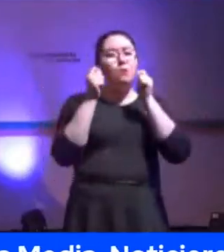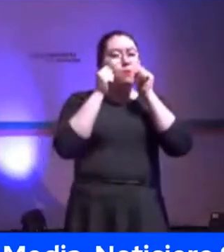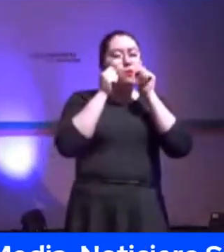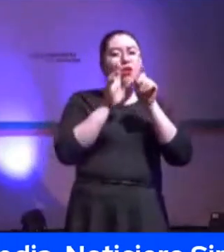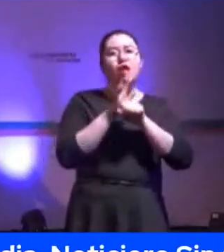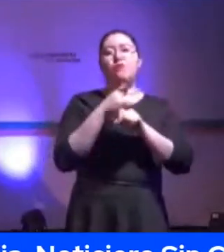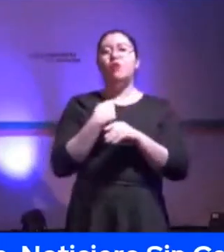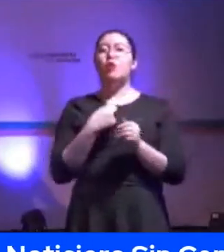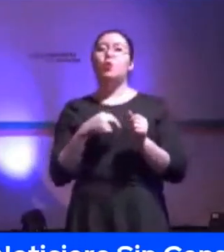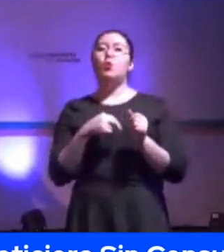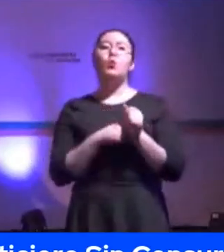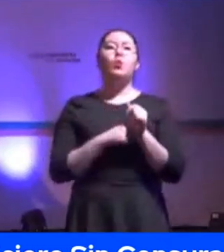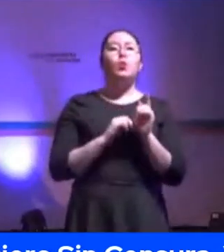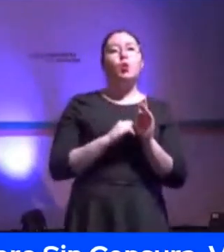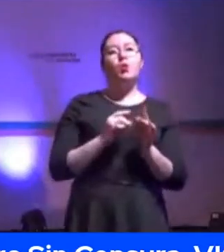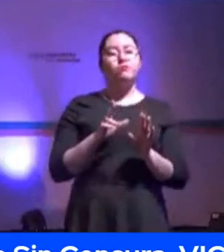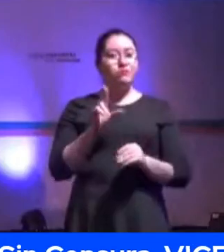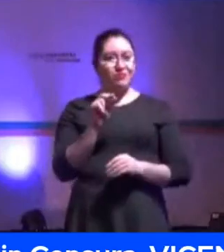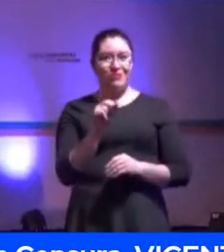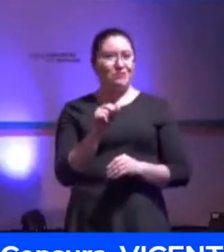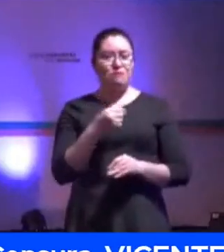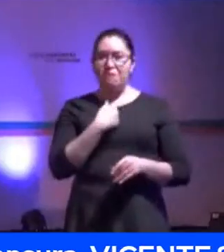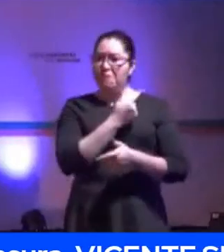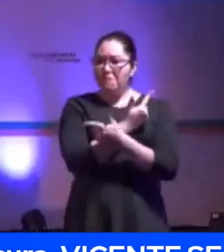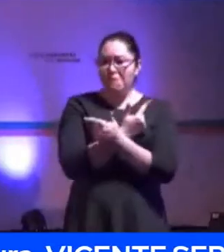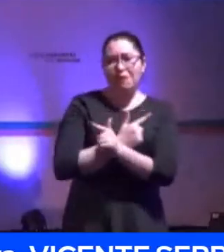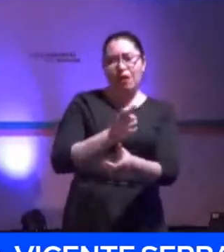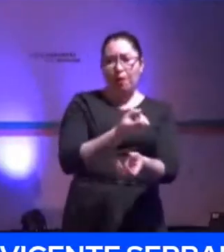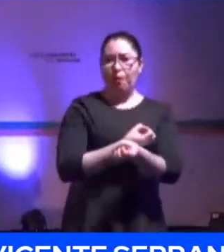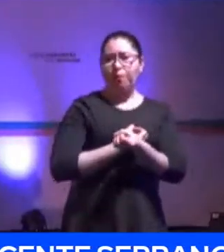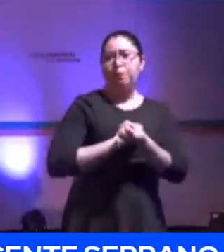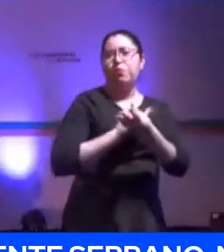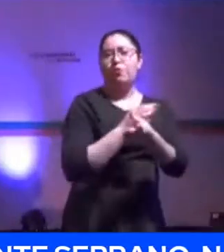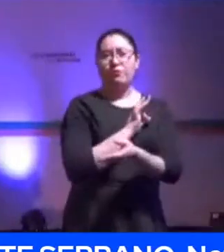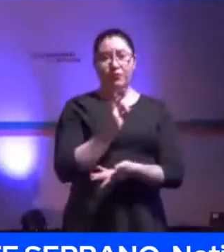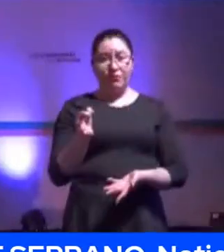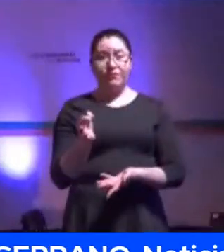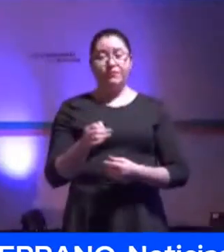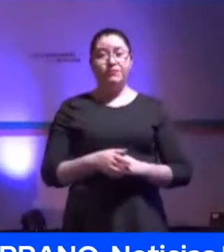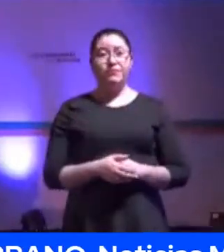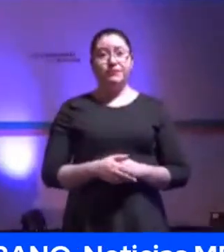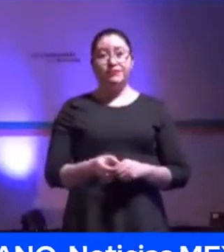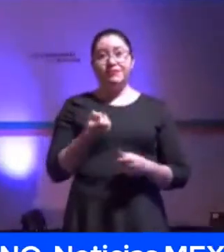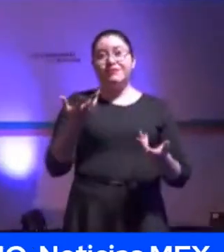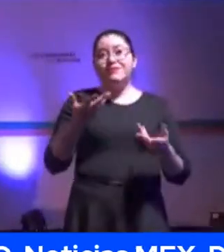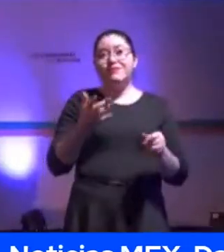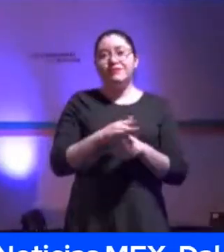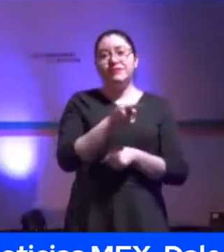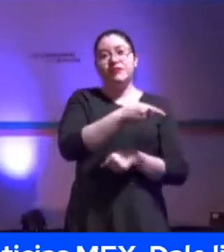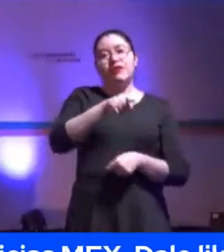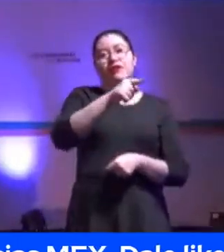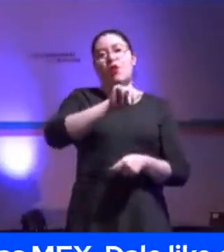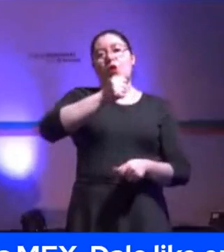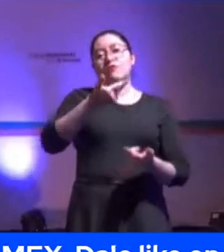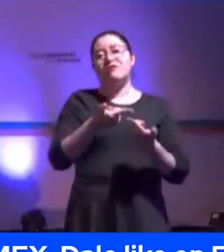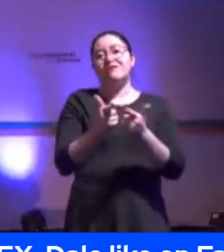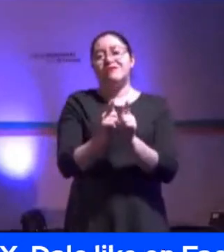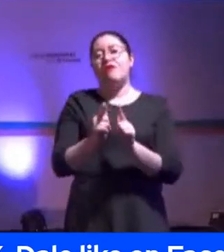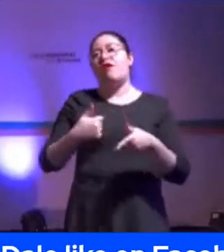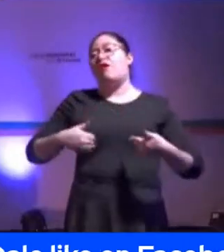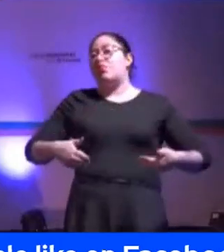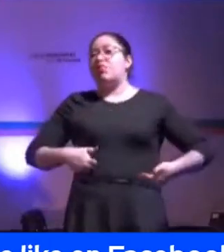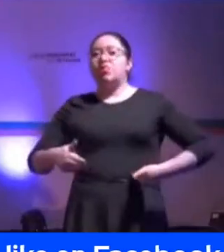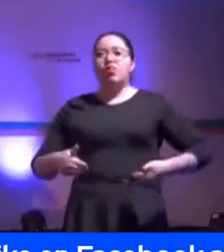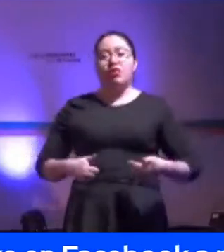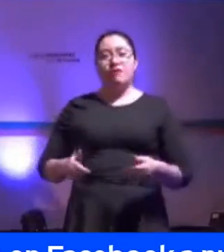de filtro, sin más, simplemente decir lo que tengan que decir. Y eso genera molestia, porque los